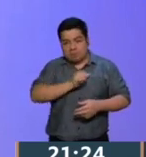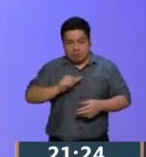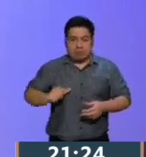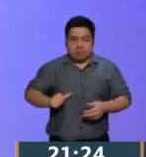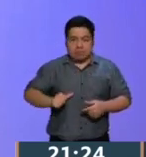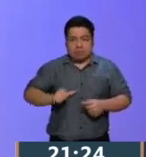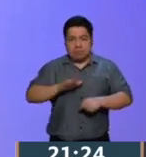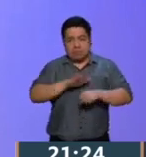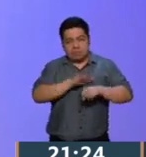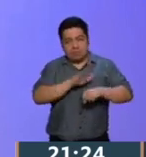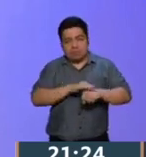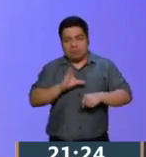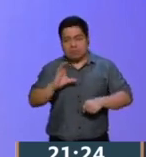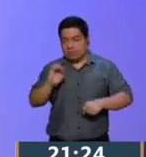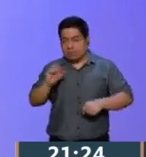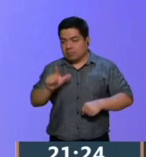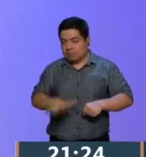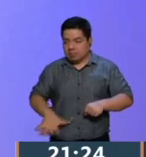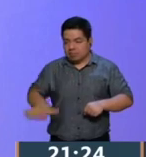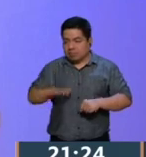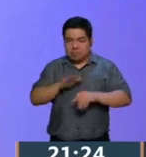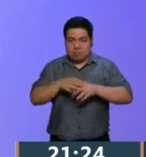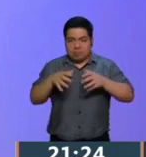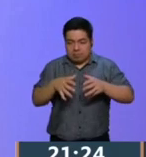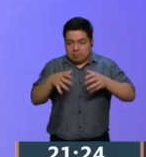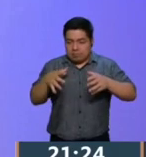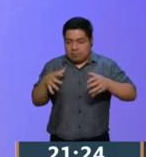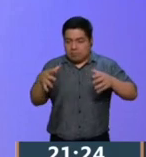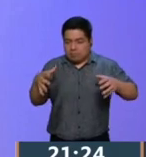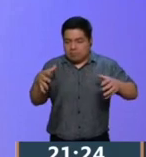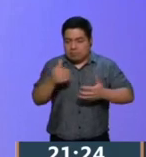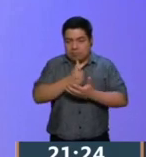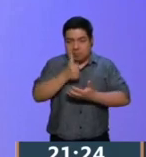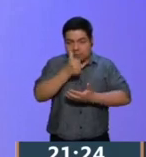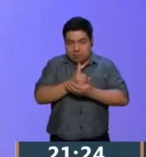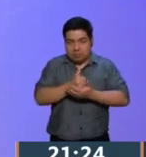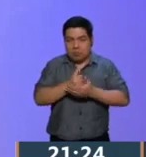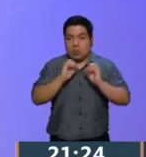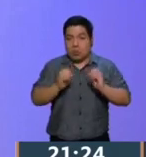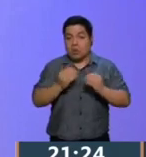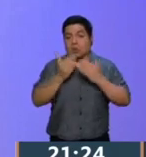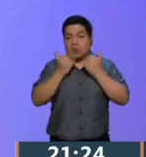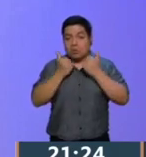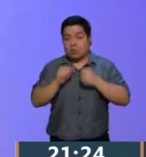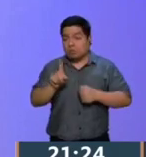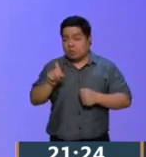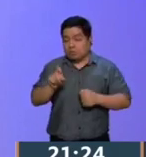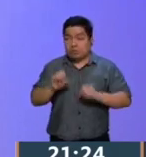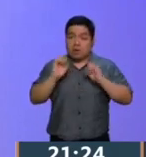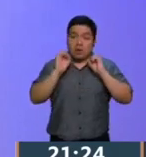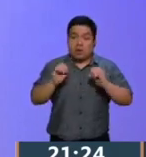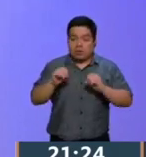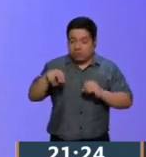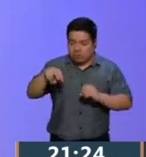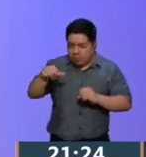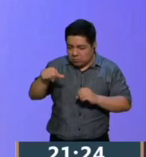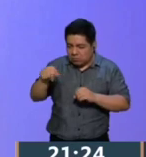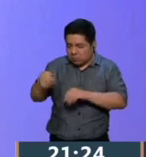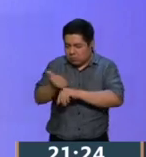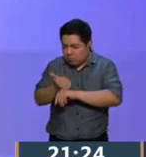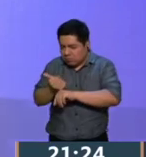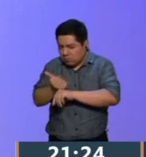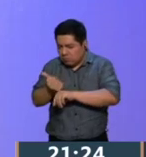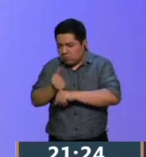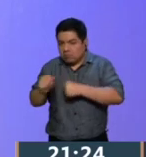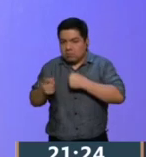Cada vez hay más colonias, más pueblos, más barrios que en toda la ciudad dicen que o no tienen agua o que les está saliendo amarillenta,